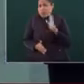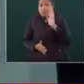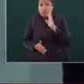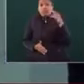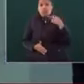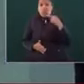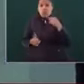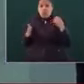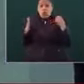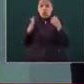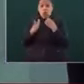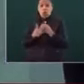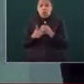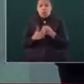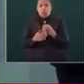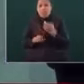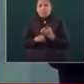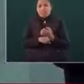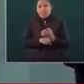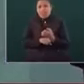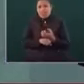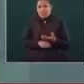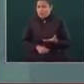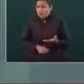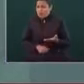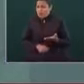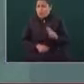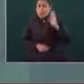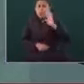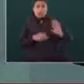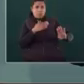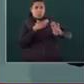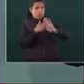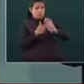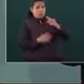Ya no soy Andrés Manuel, sino soy Augusto.